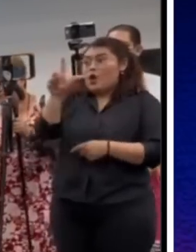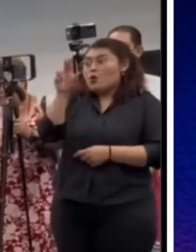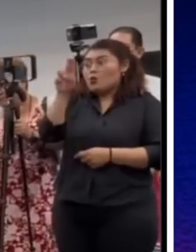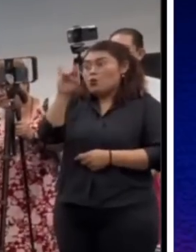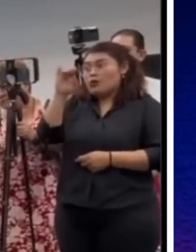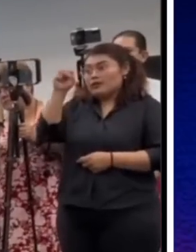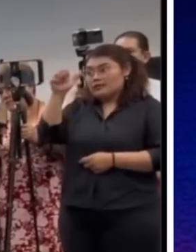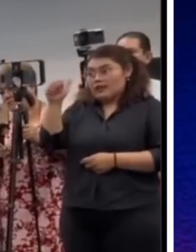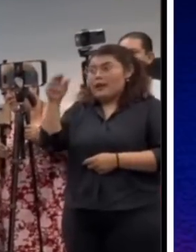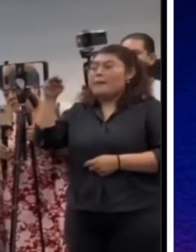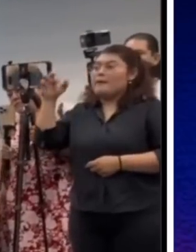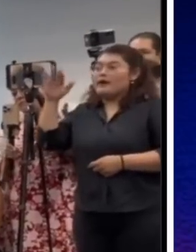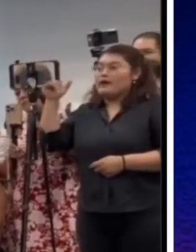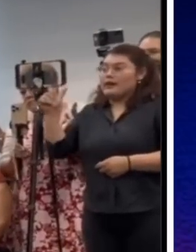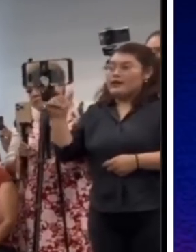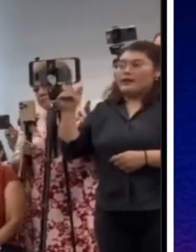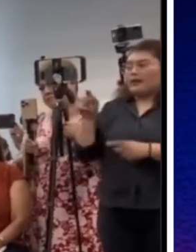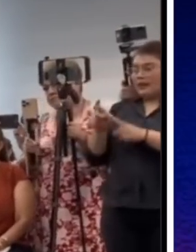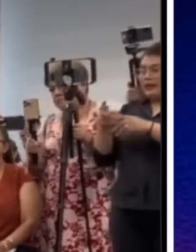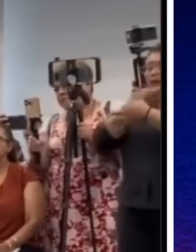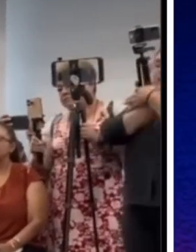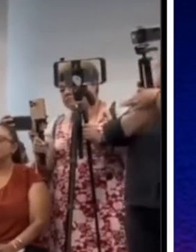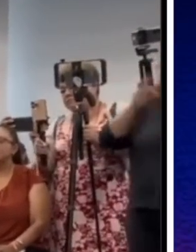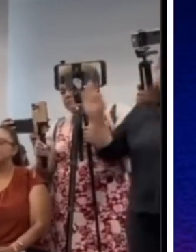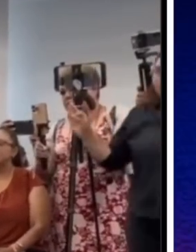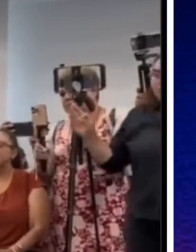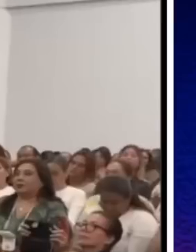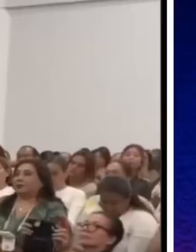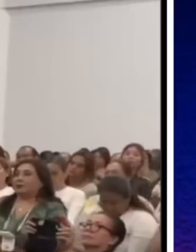Alcalde, emite un comunicado y dice,